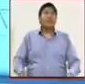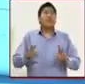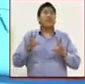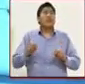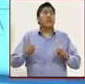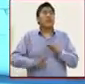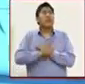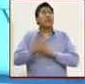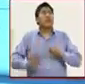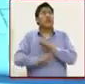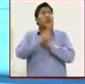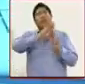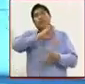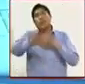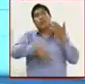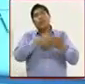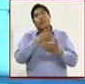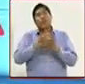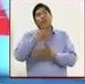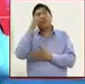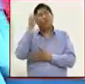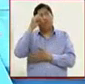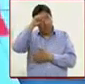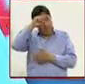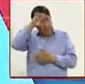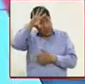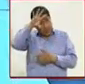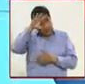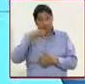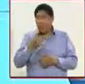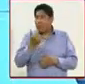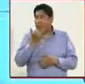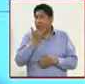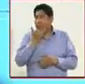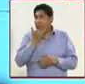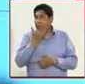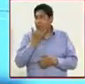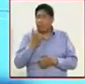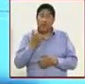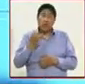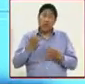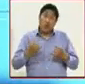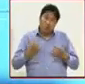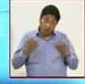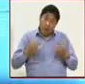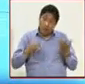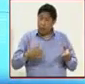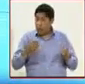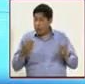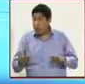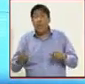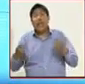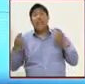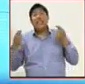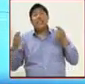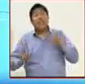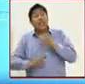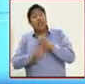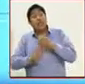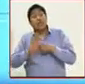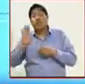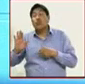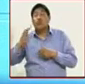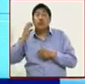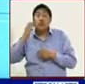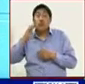Inseguridad, sí, señores, en todo el territorio nacional. Tarija, por ejemplo, haya ocurrido un hecho en el que un joven ha muerto tratando de defender a su cuñada